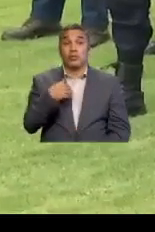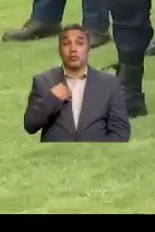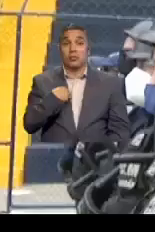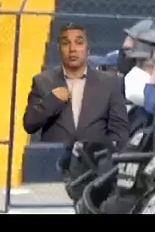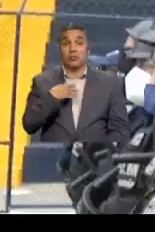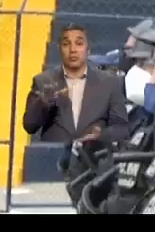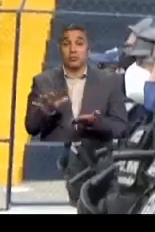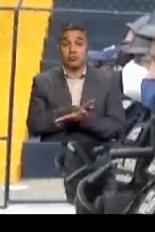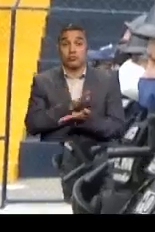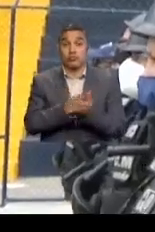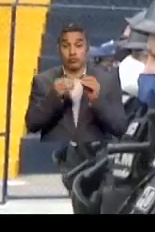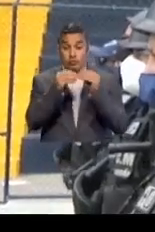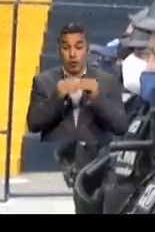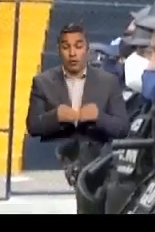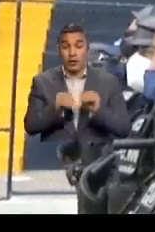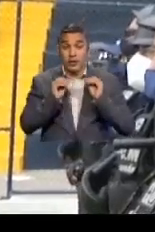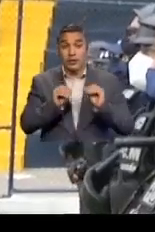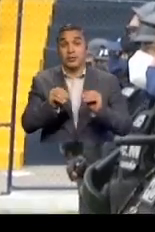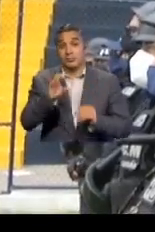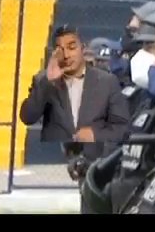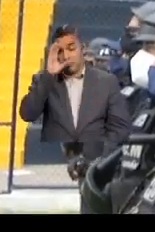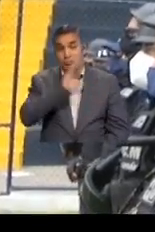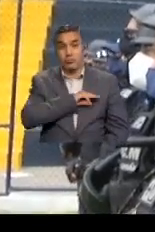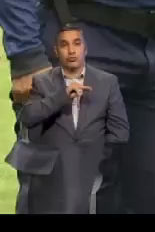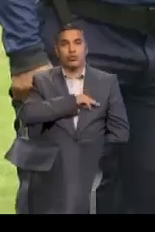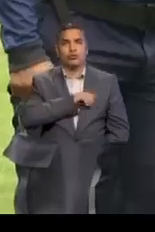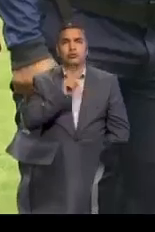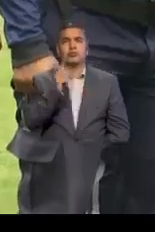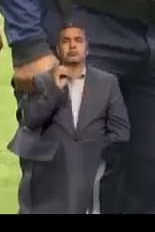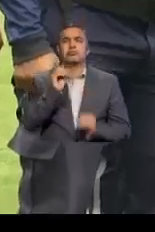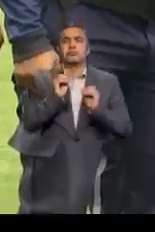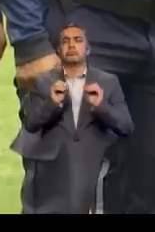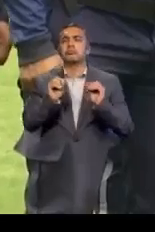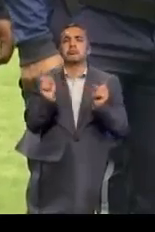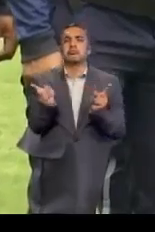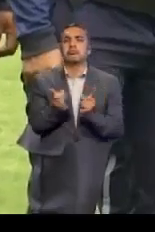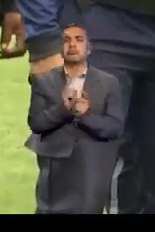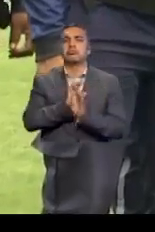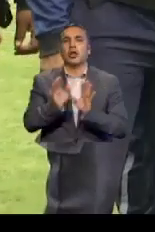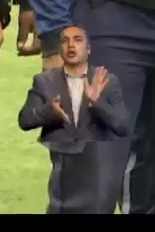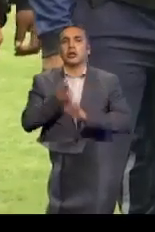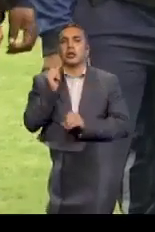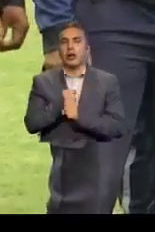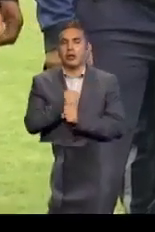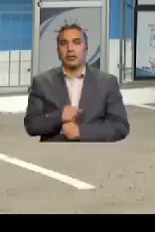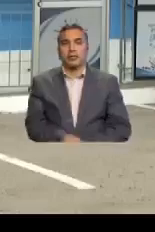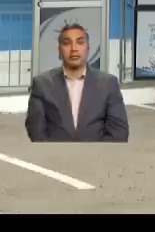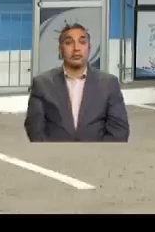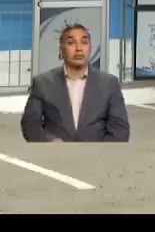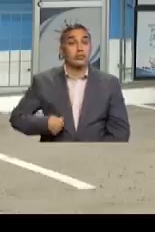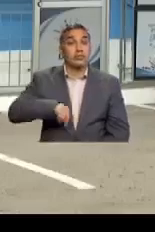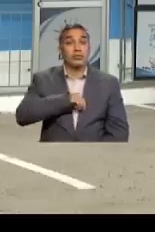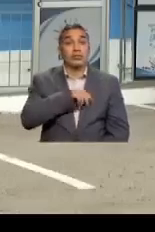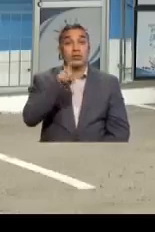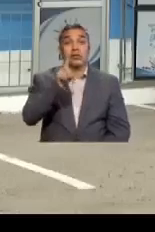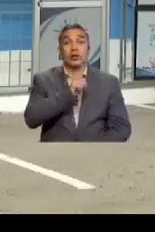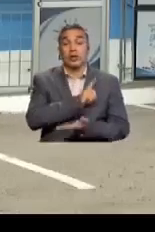una escuela de formación para agentes. Se les imparte una inducción previo a estar operativos. Nosotros tenemos una